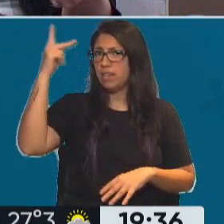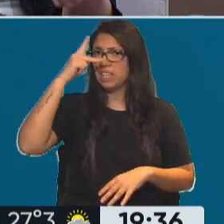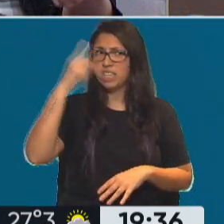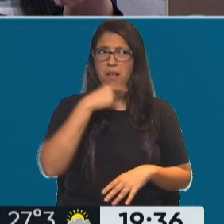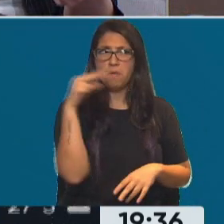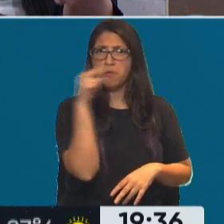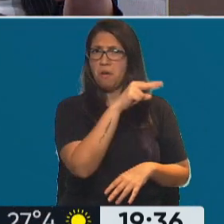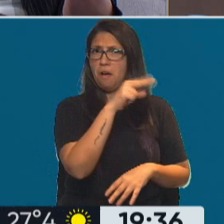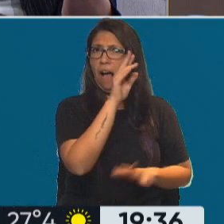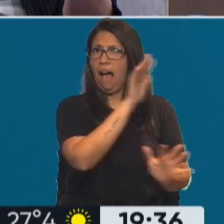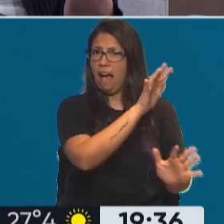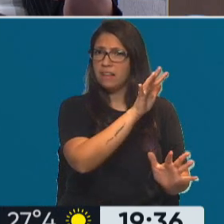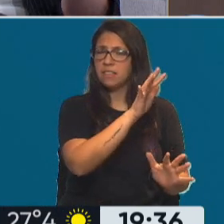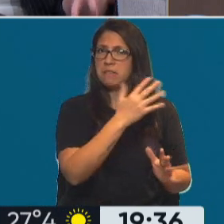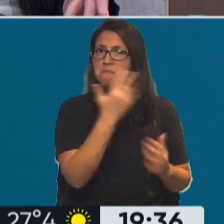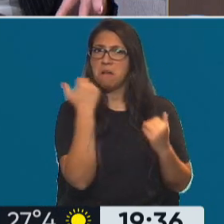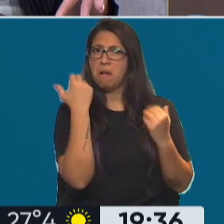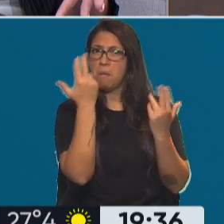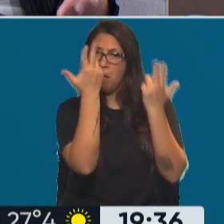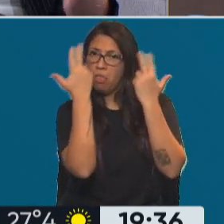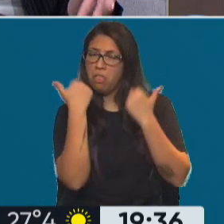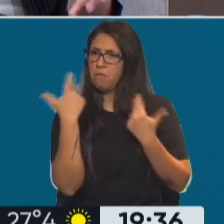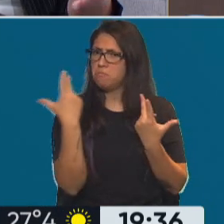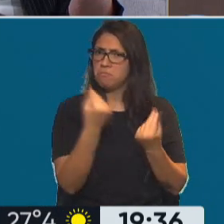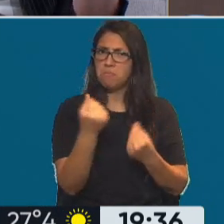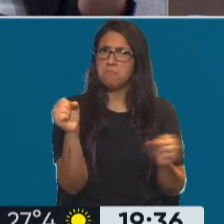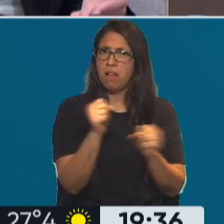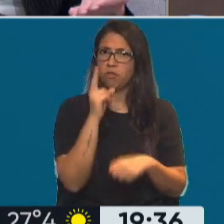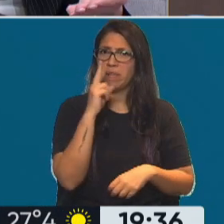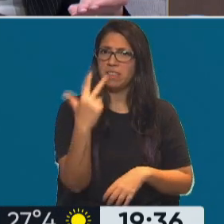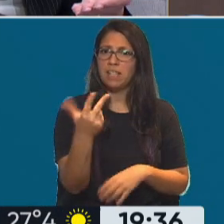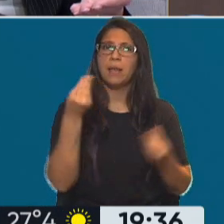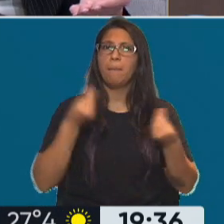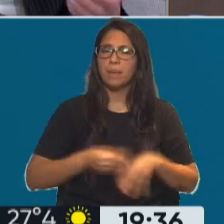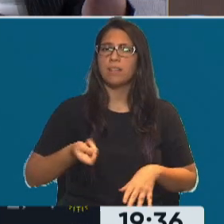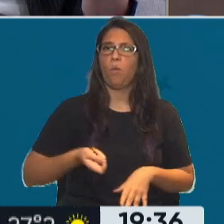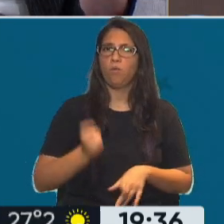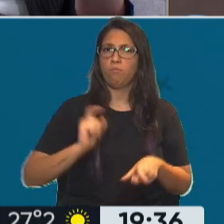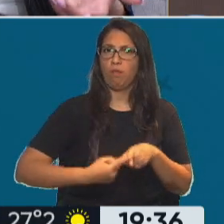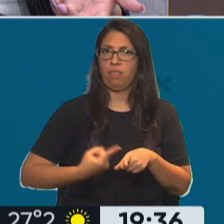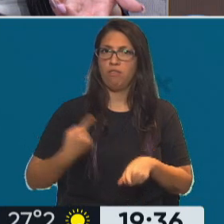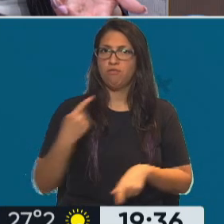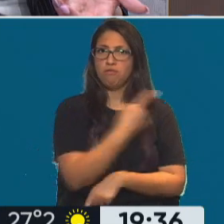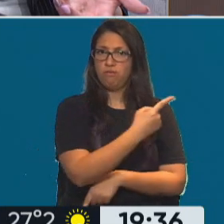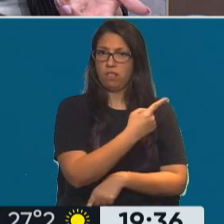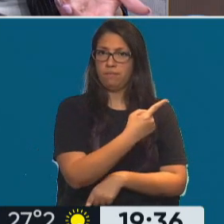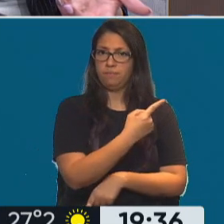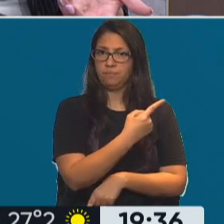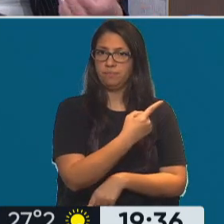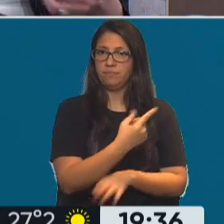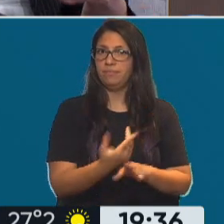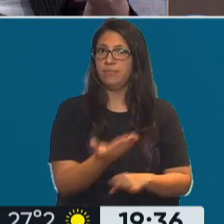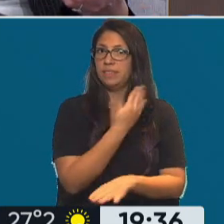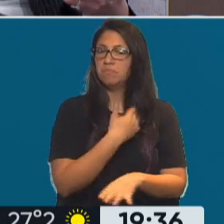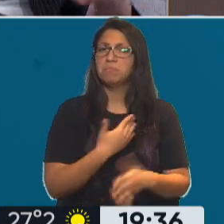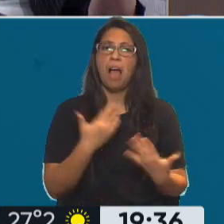por esa Corte, que en mayo del año 2003 justamente inicia el juicio político, sin medir la correlación de fuerzas, Claro.